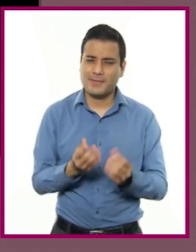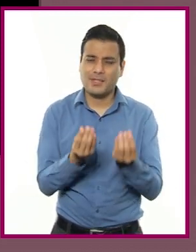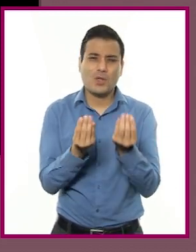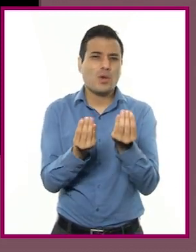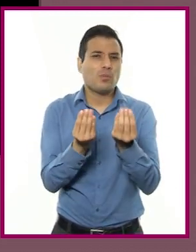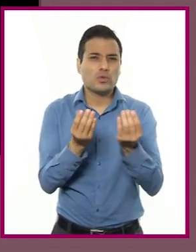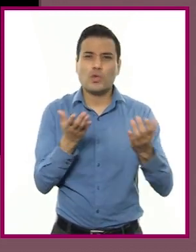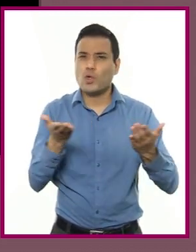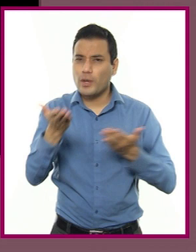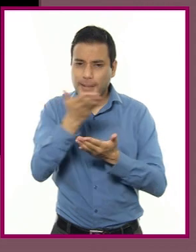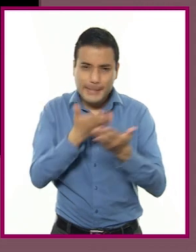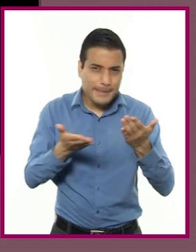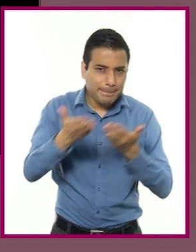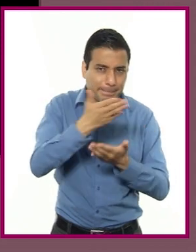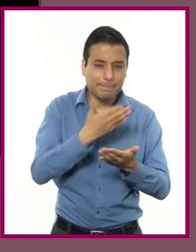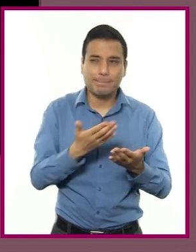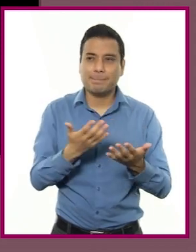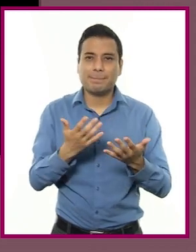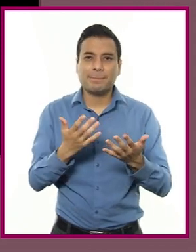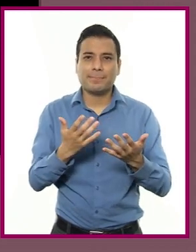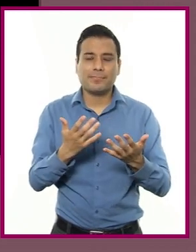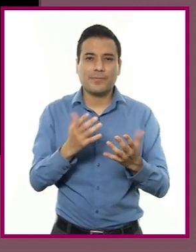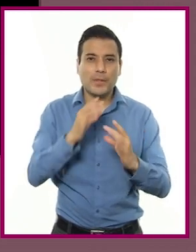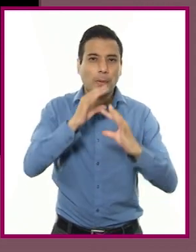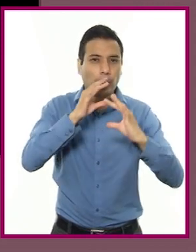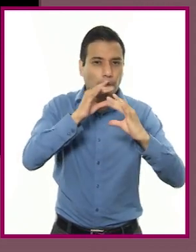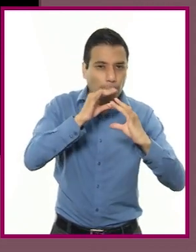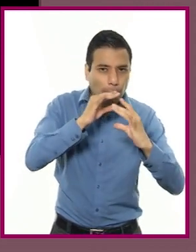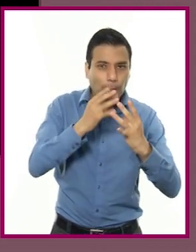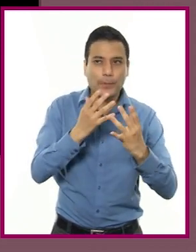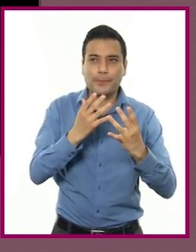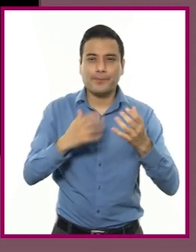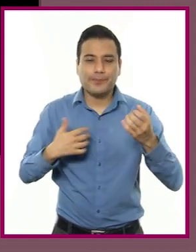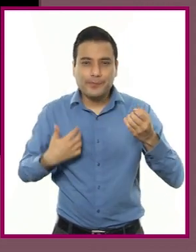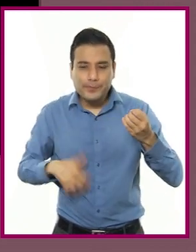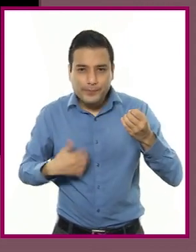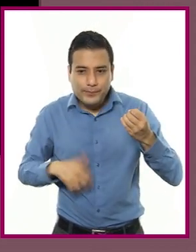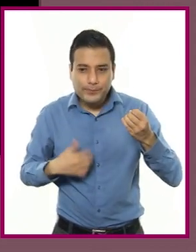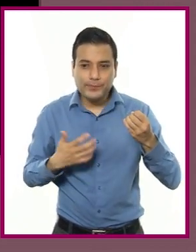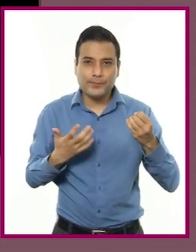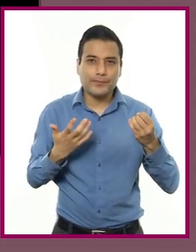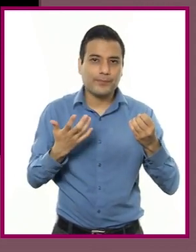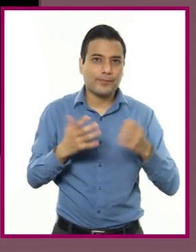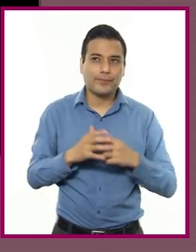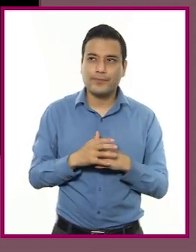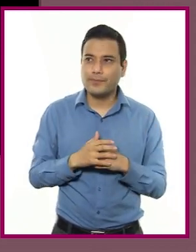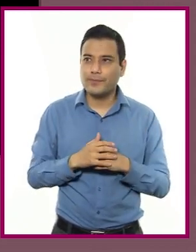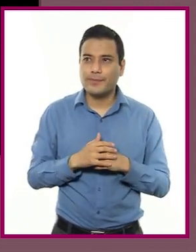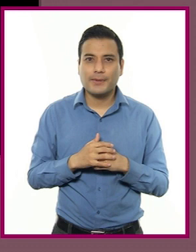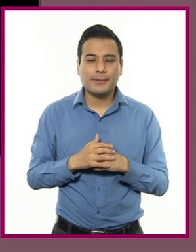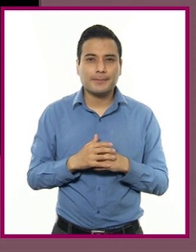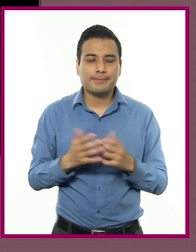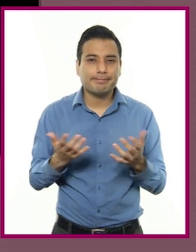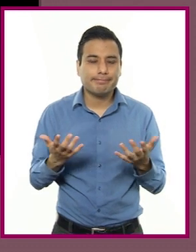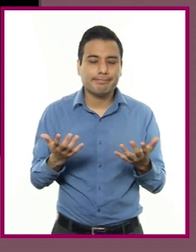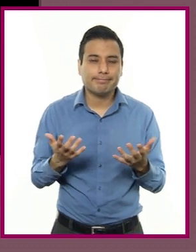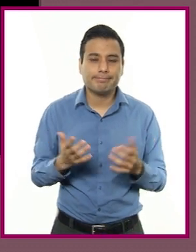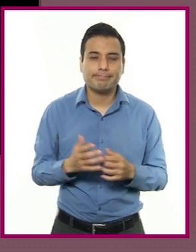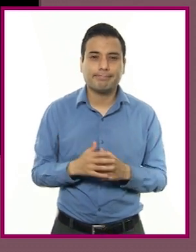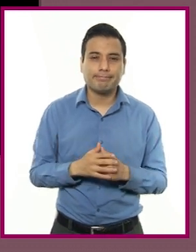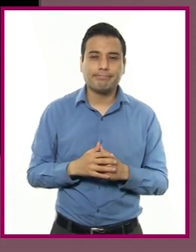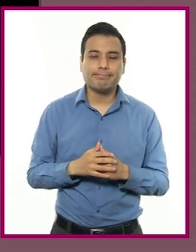los instrumentos de viento, también con los instrumentos idiófonos, que son